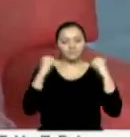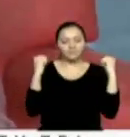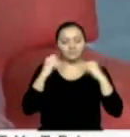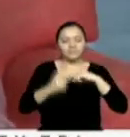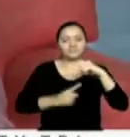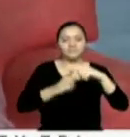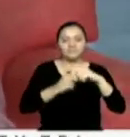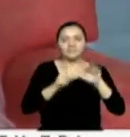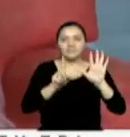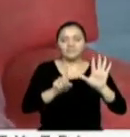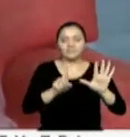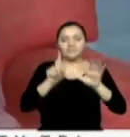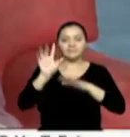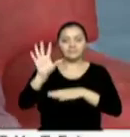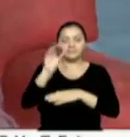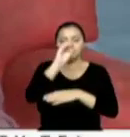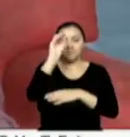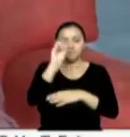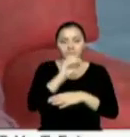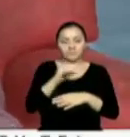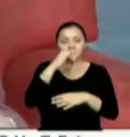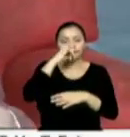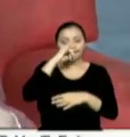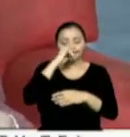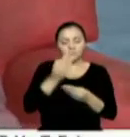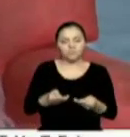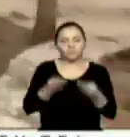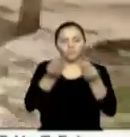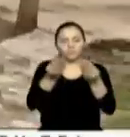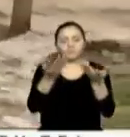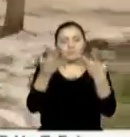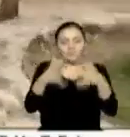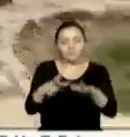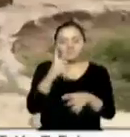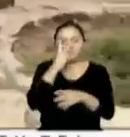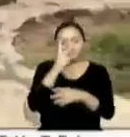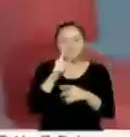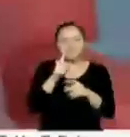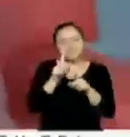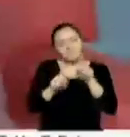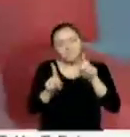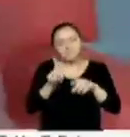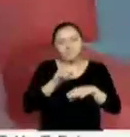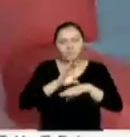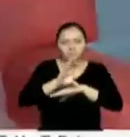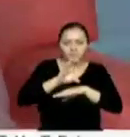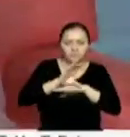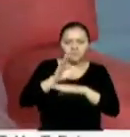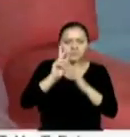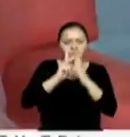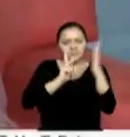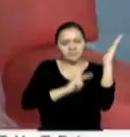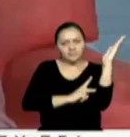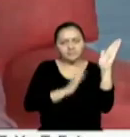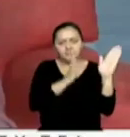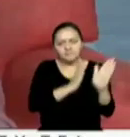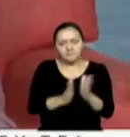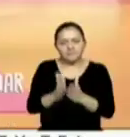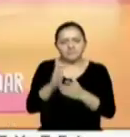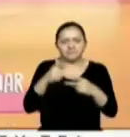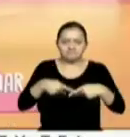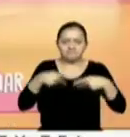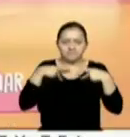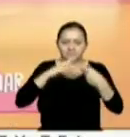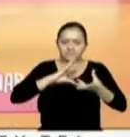y el 65 de los niños también han declarado que algún consejo que el programa les dio lo han aplicado ya en su vida